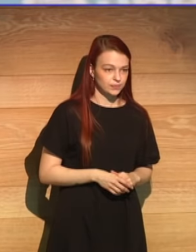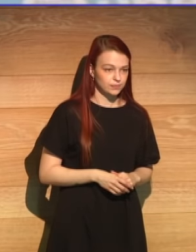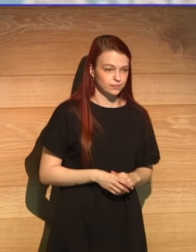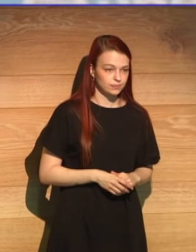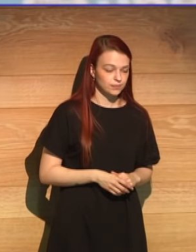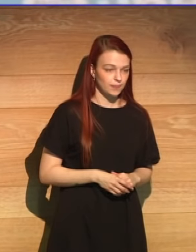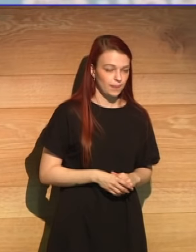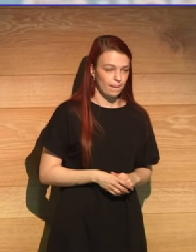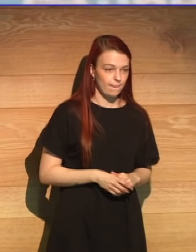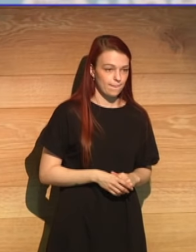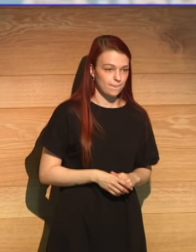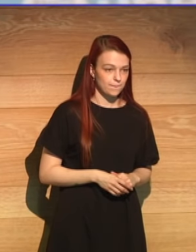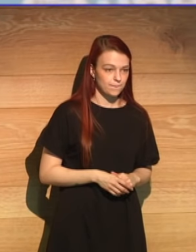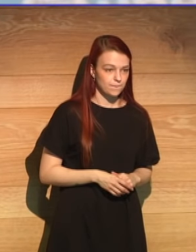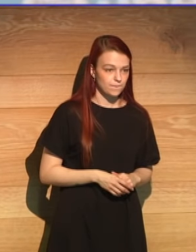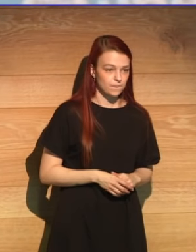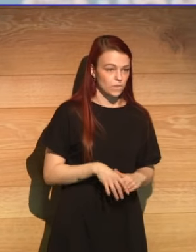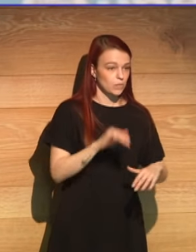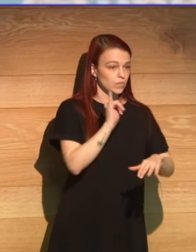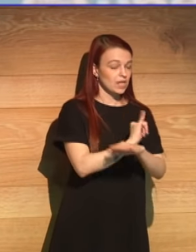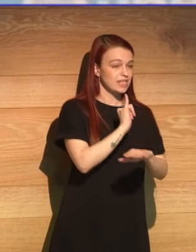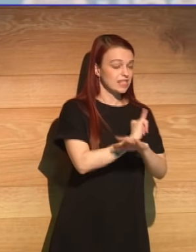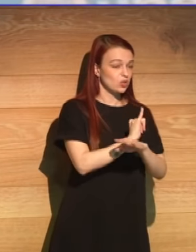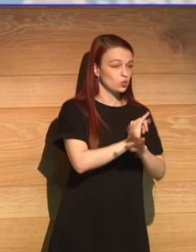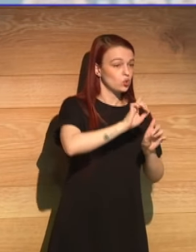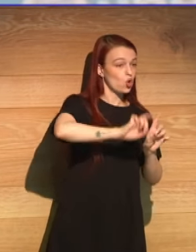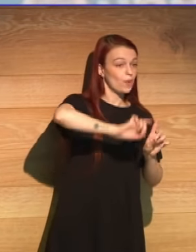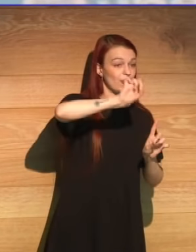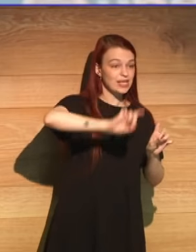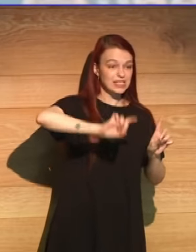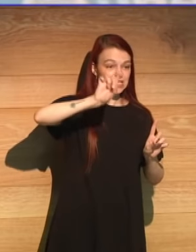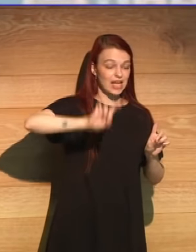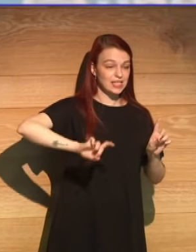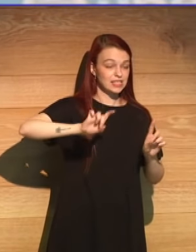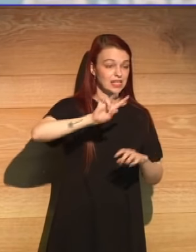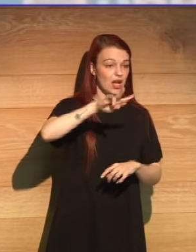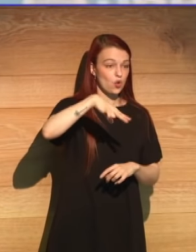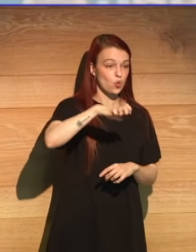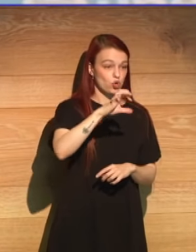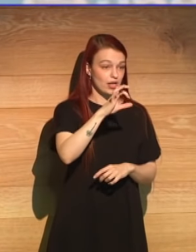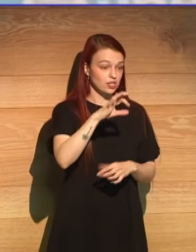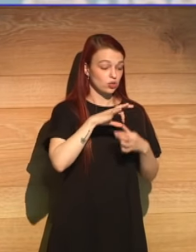Asimismo, de acuerdo con el Instituto de Estadística de la UNESCO,